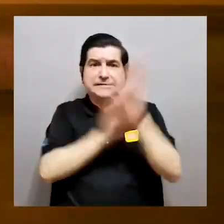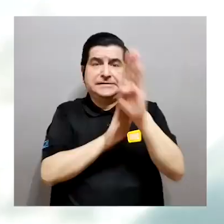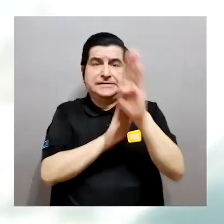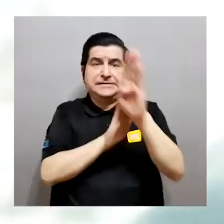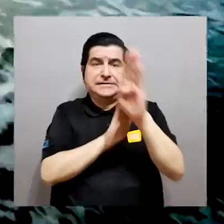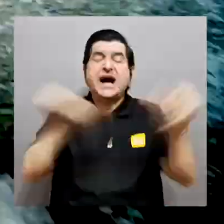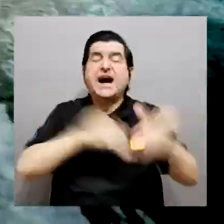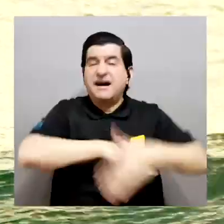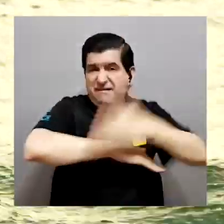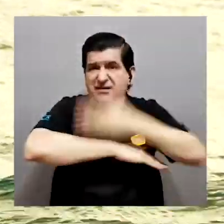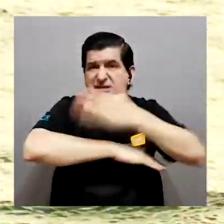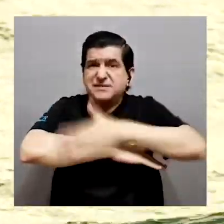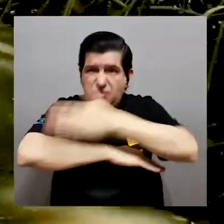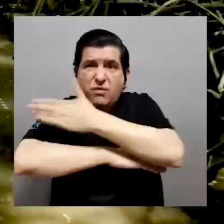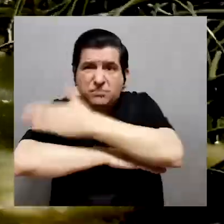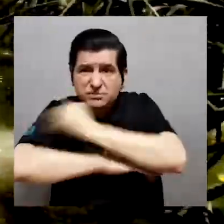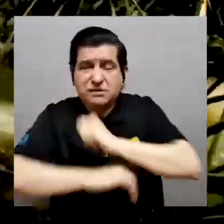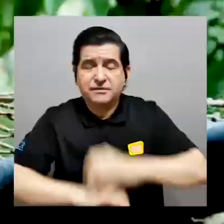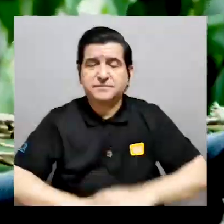ejemplo, las zonas costeras.